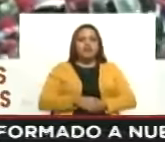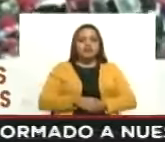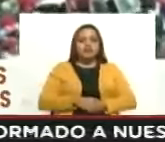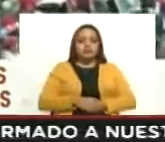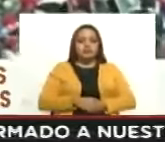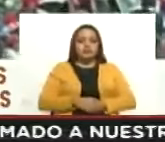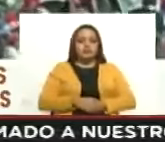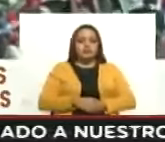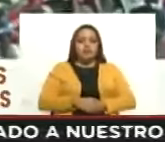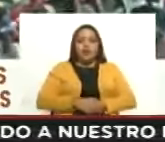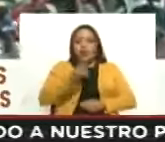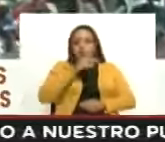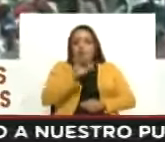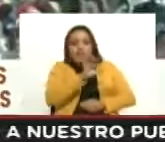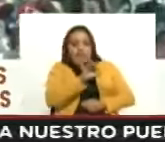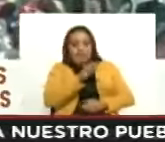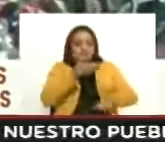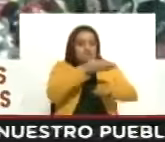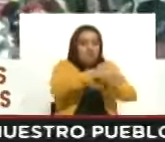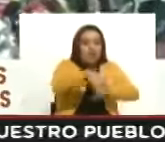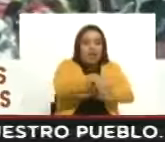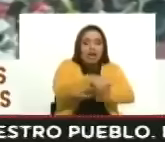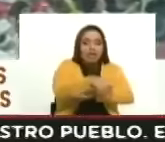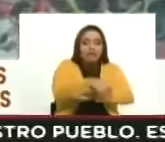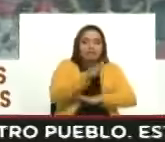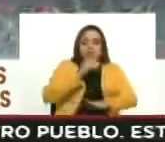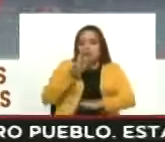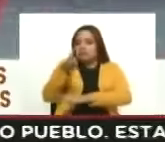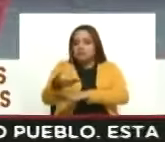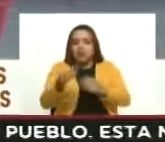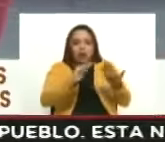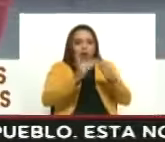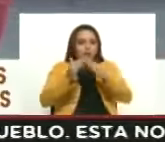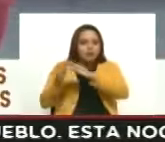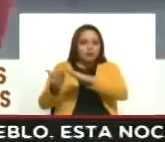No llegábamos ni a calles ni a comunidades.